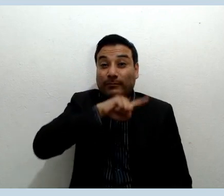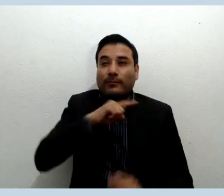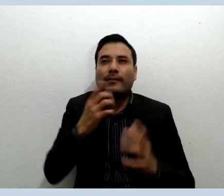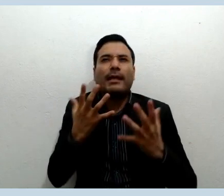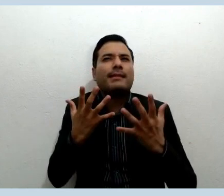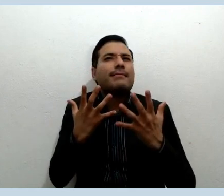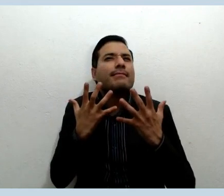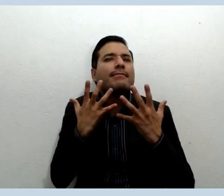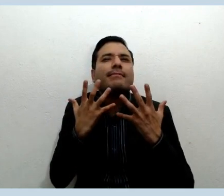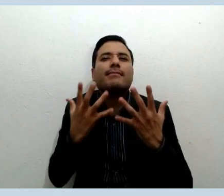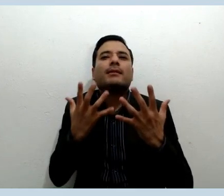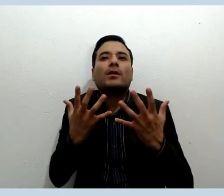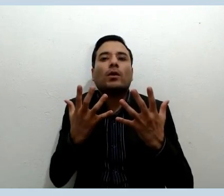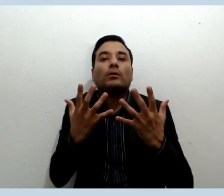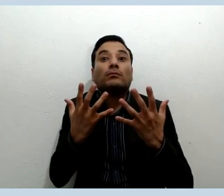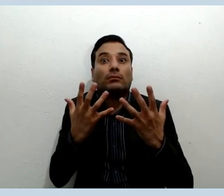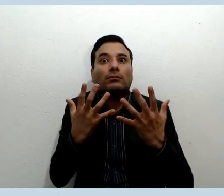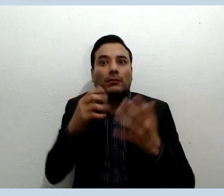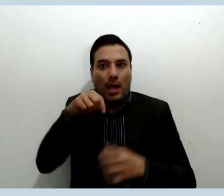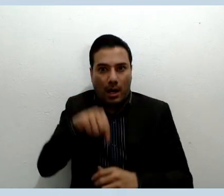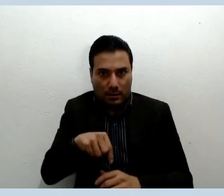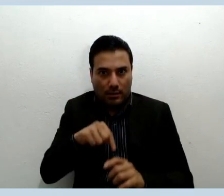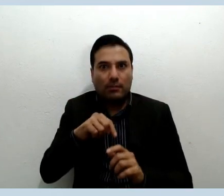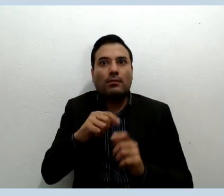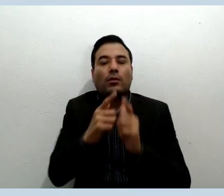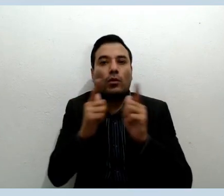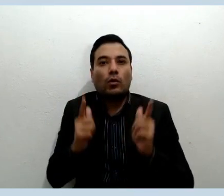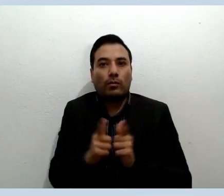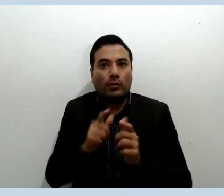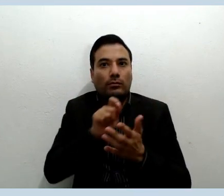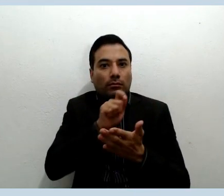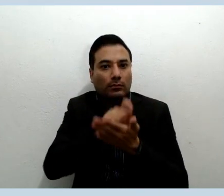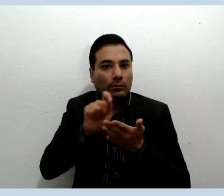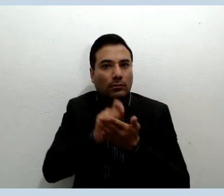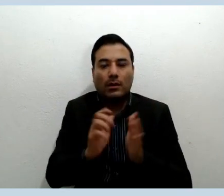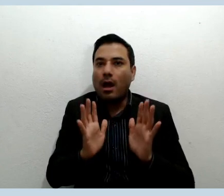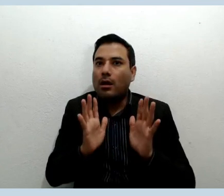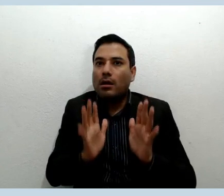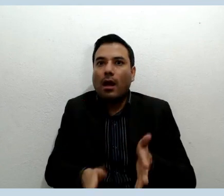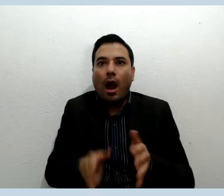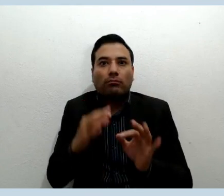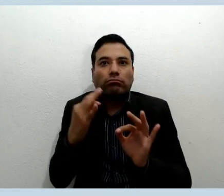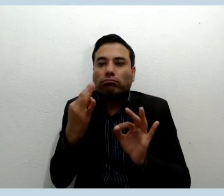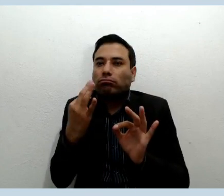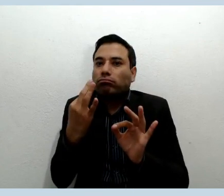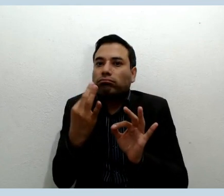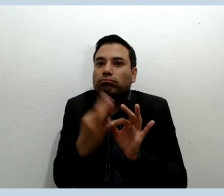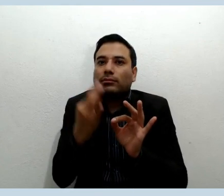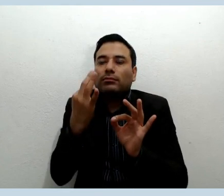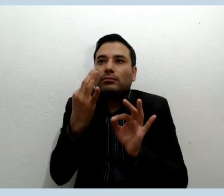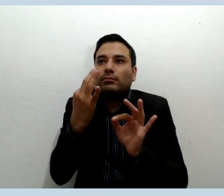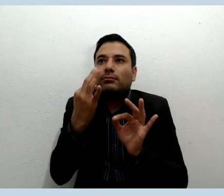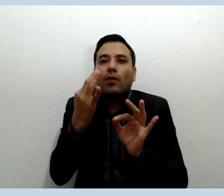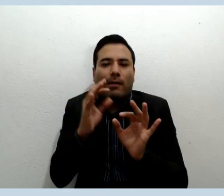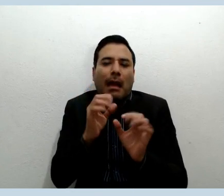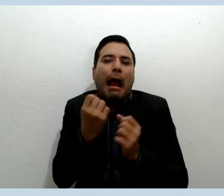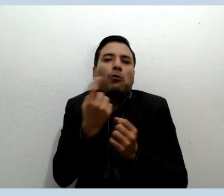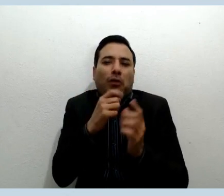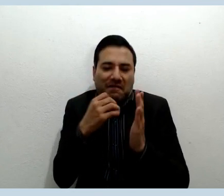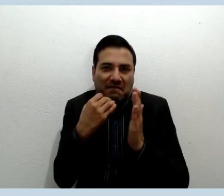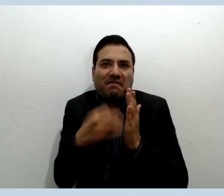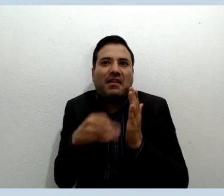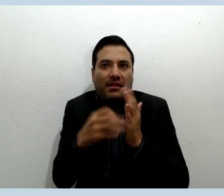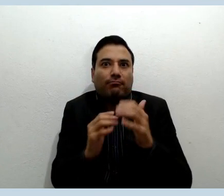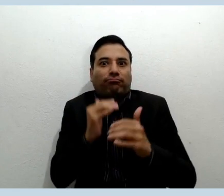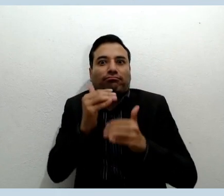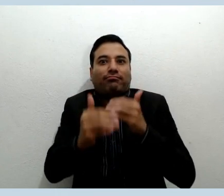otras están trabajándose Entonces es muy bonito en esta remembranza reflexionar sobre